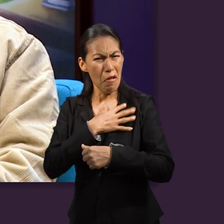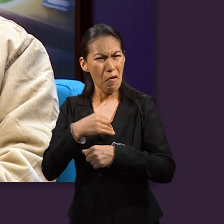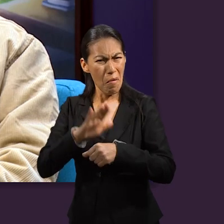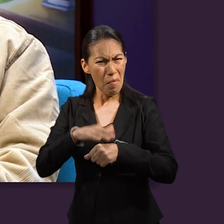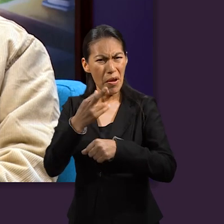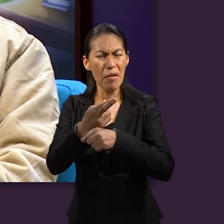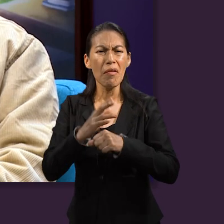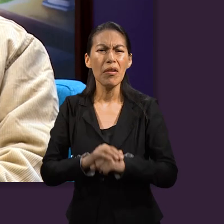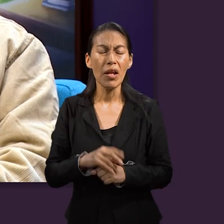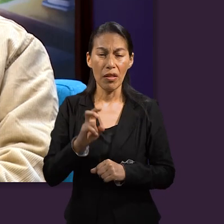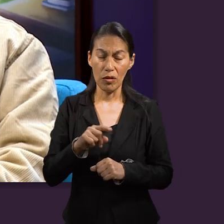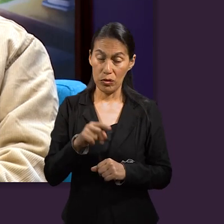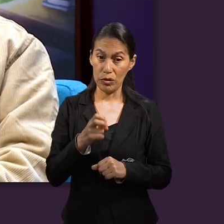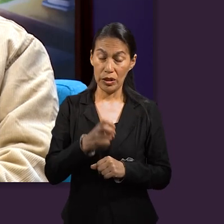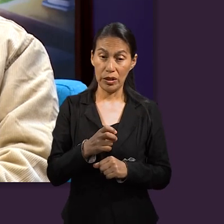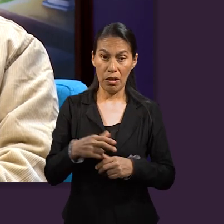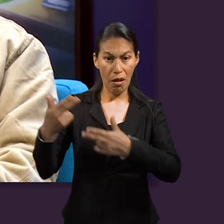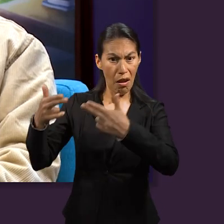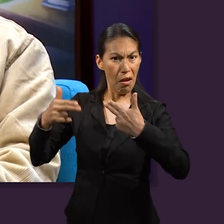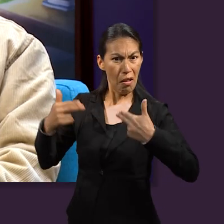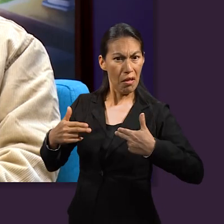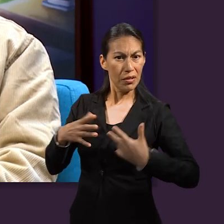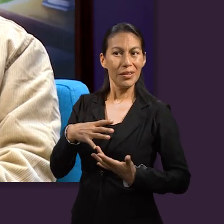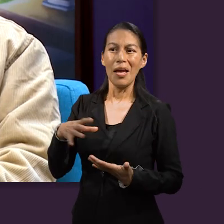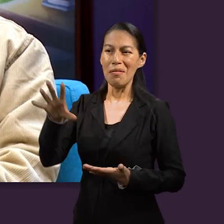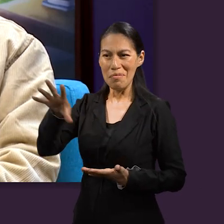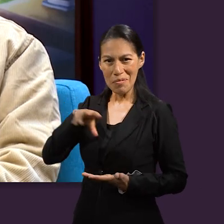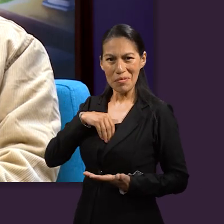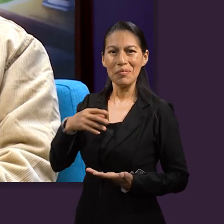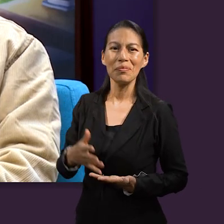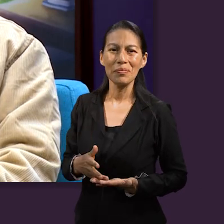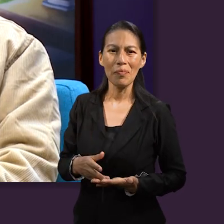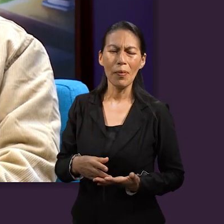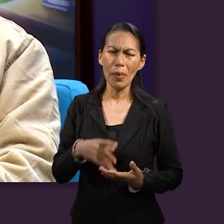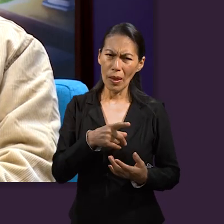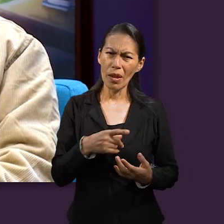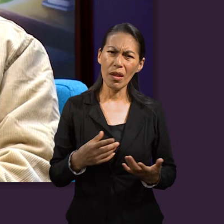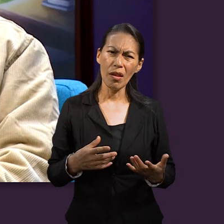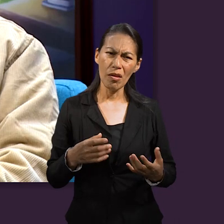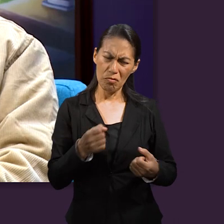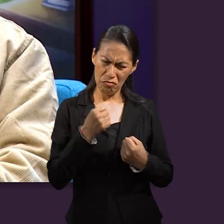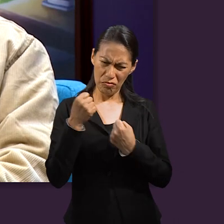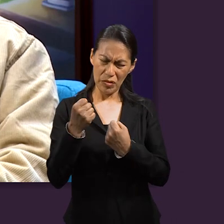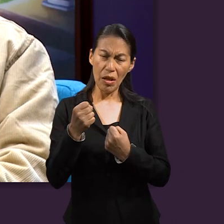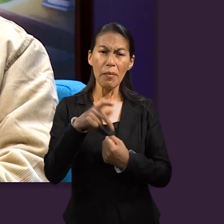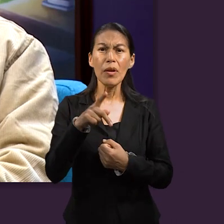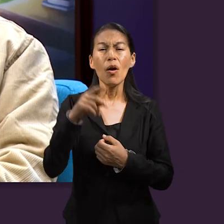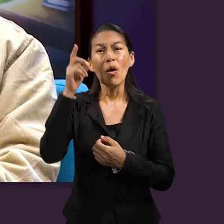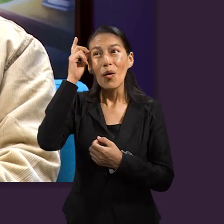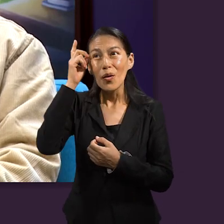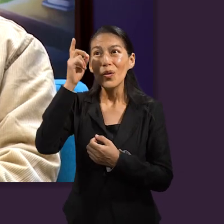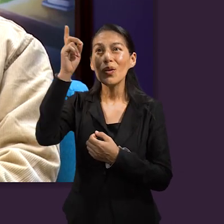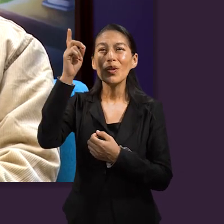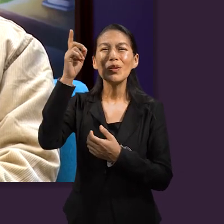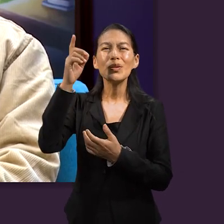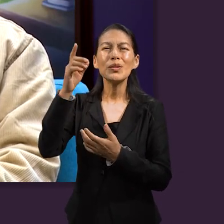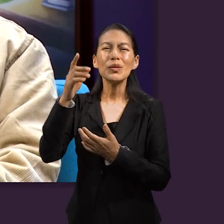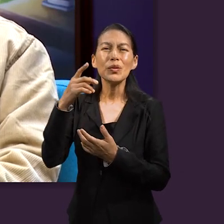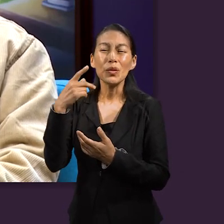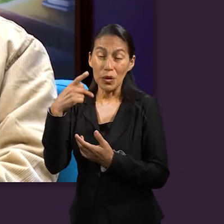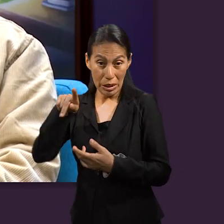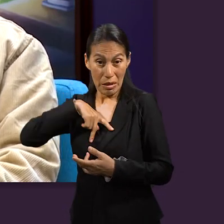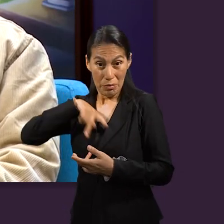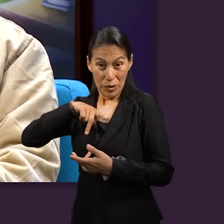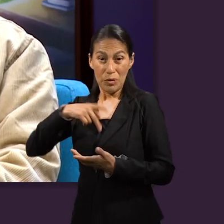su relación no solamente con un dios sino también con su familia y en este caso con su hermano cambie de